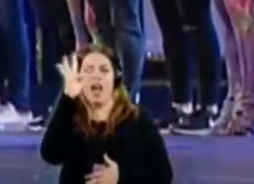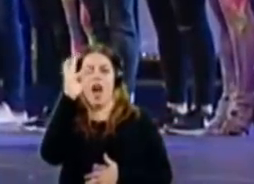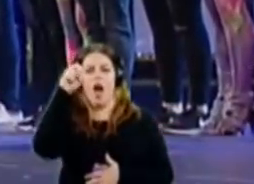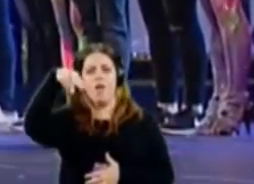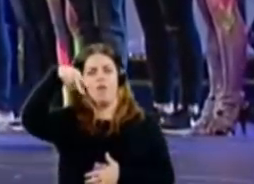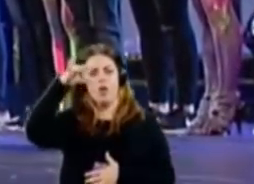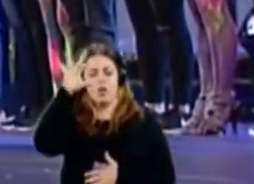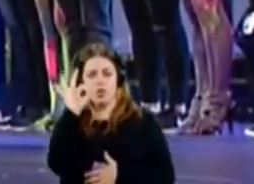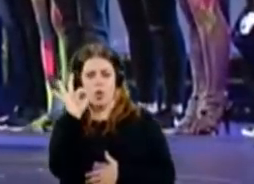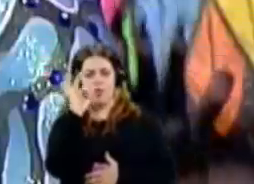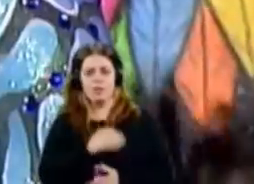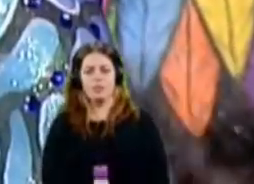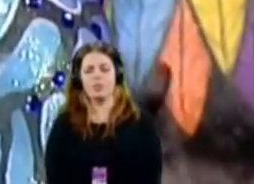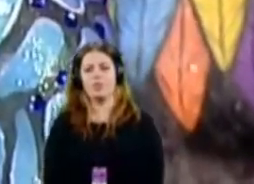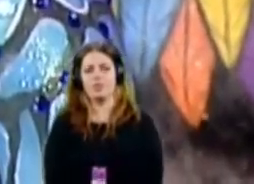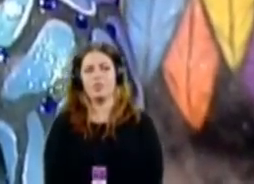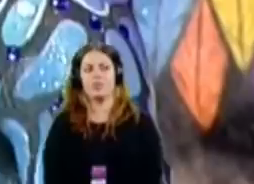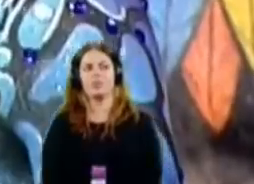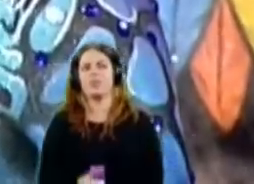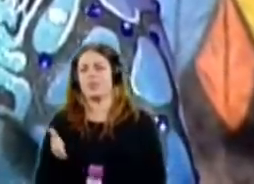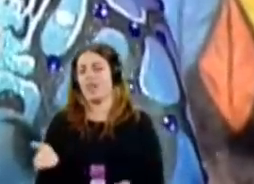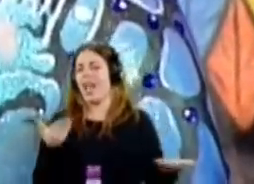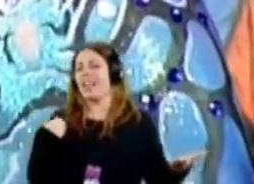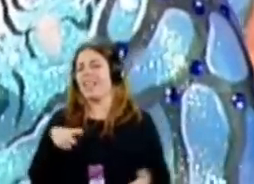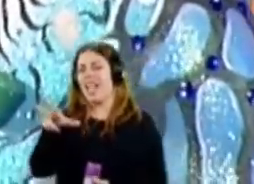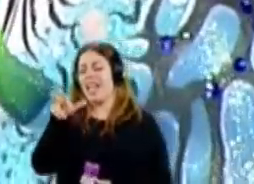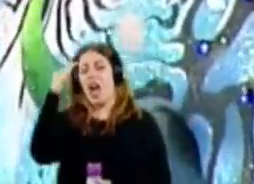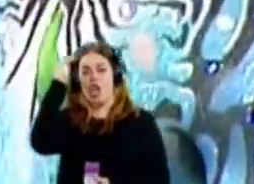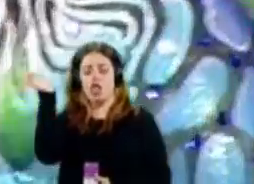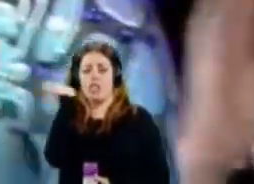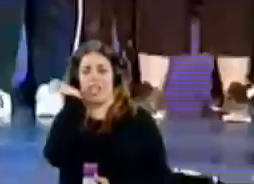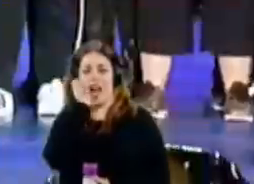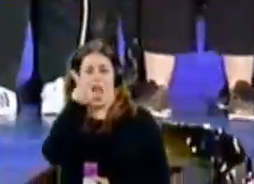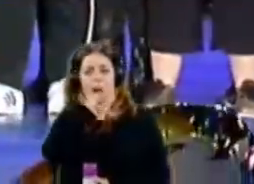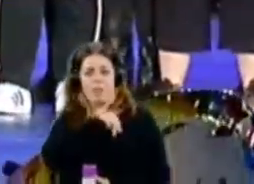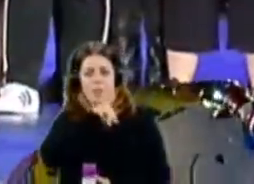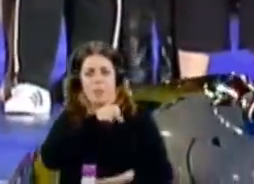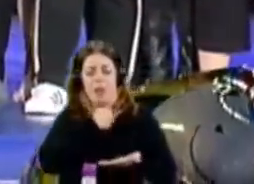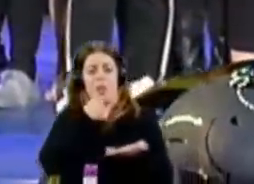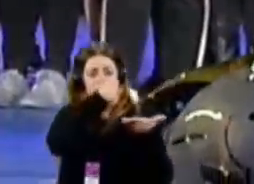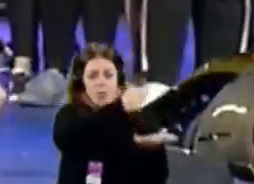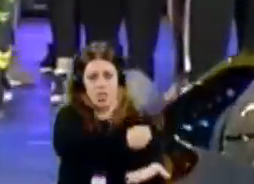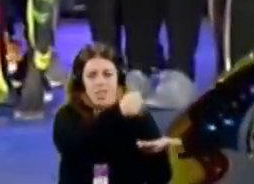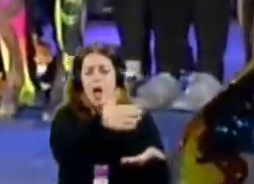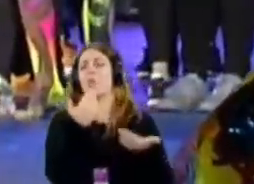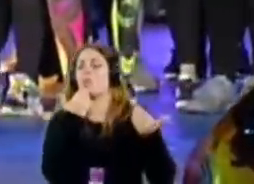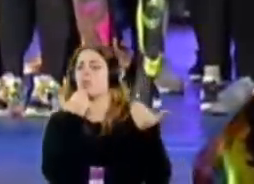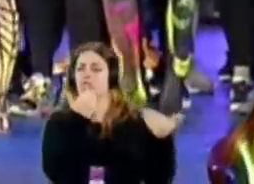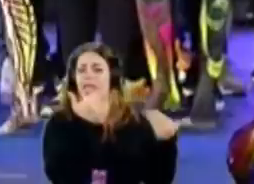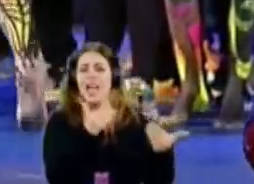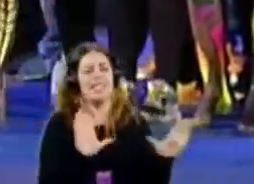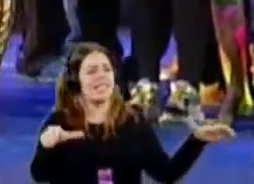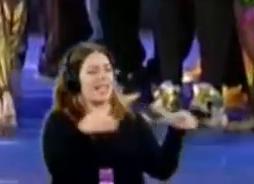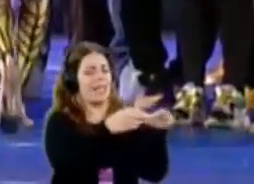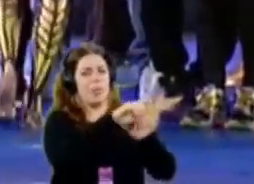Ahí tenemos, recogiendo el premio de manos de la concejala Inmaculada Medina. Muchas gracias, Nelson, y a todo tu equipo. Gracias